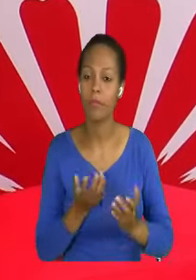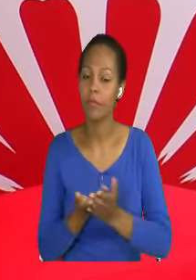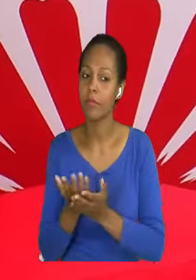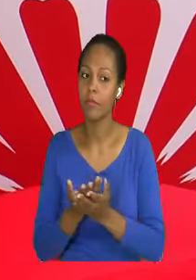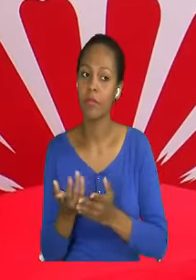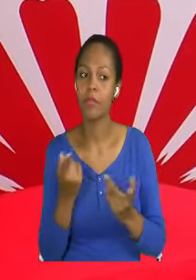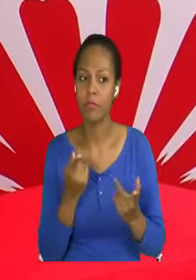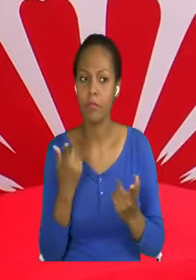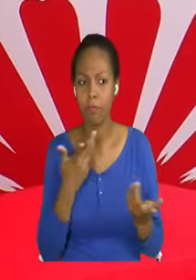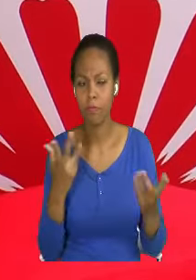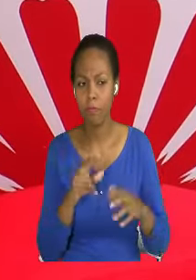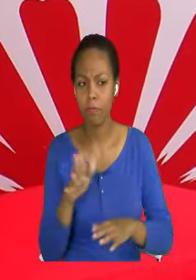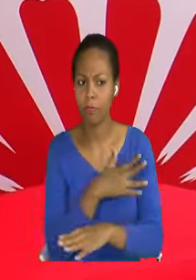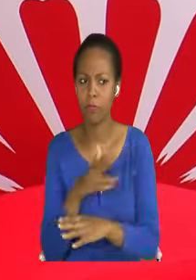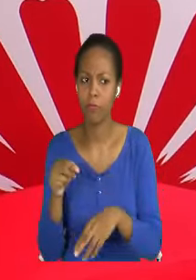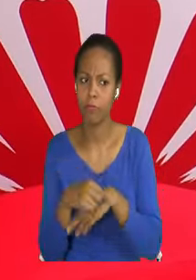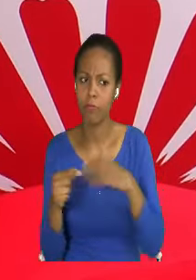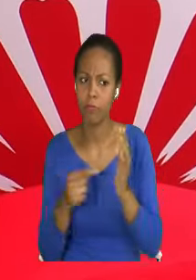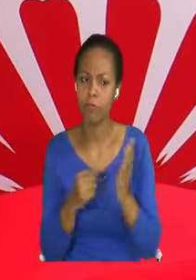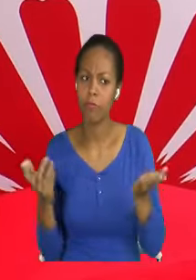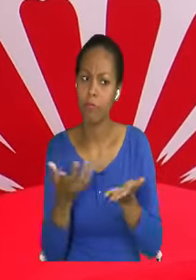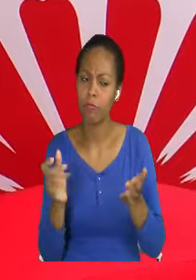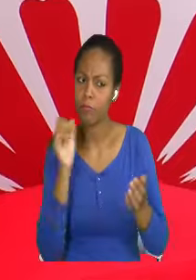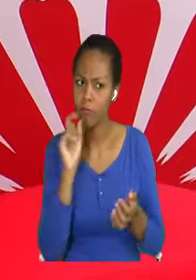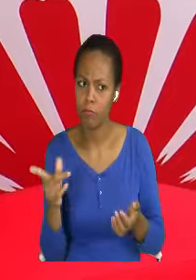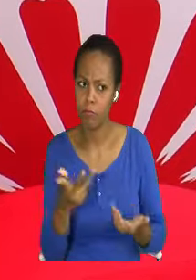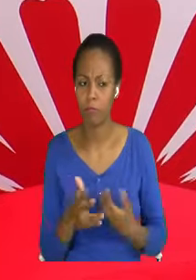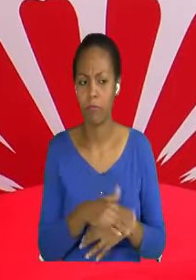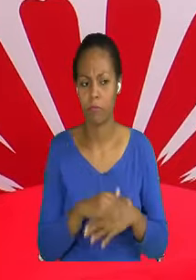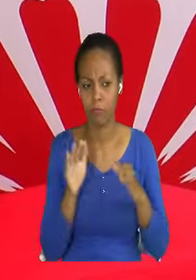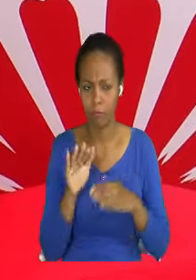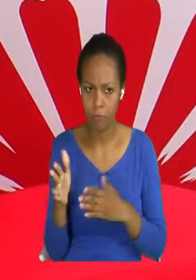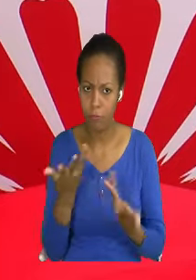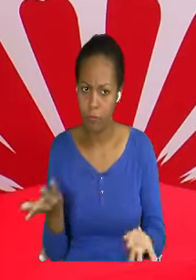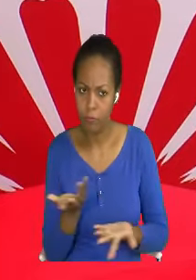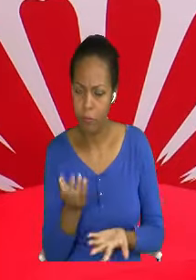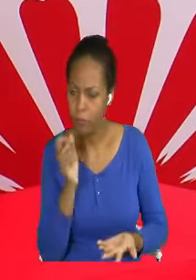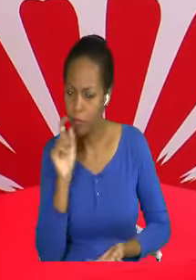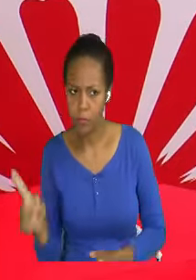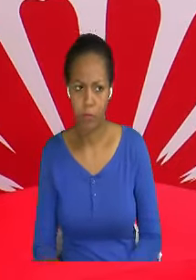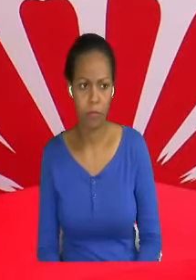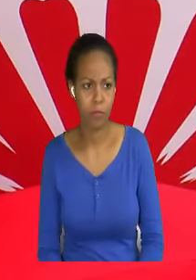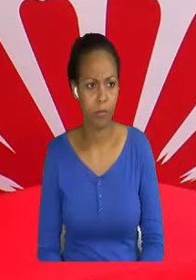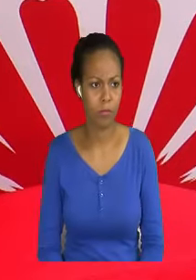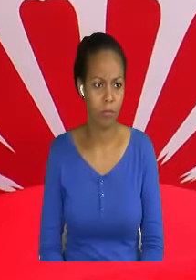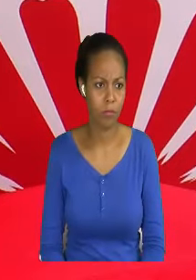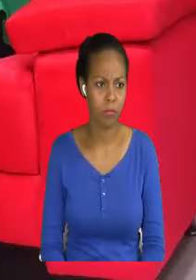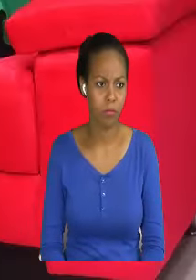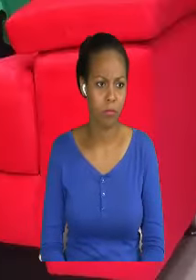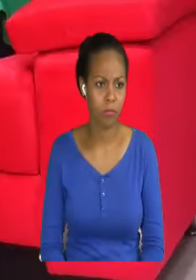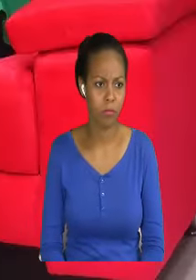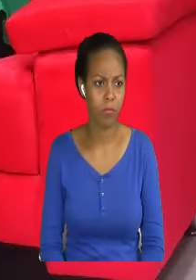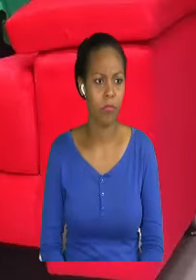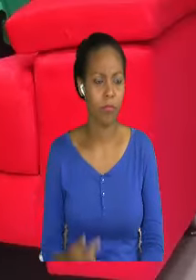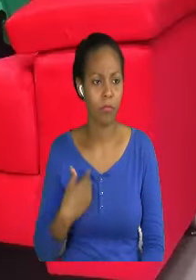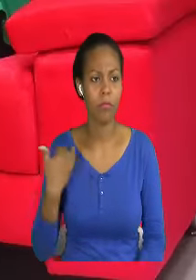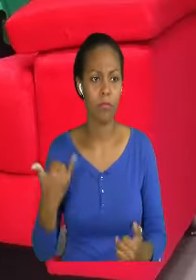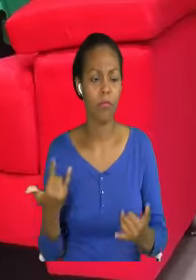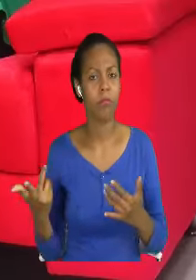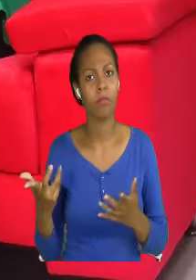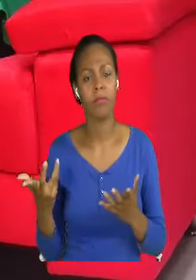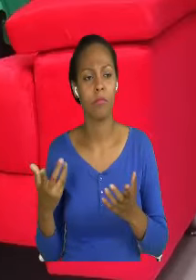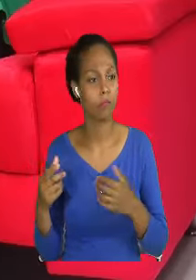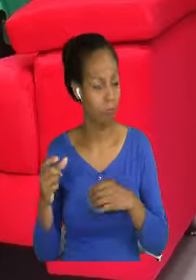pueden conseguir la canción completa, dónde te pueden seguir, dónde te pueden buscar para contratarte. Bueno, ya está montado nuestro canal